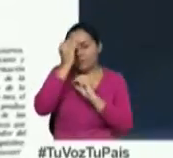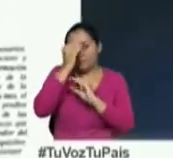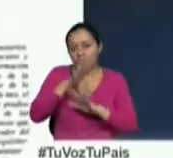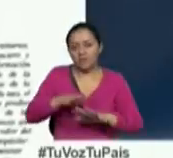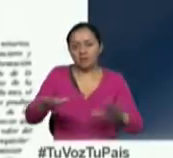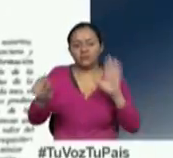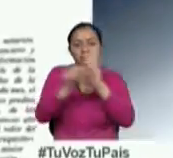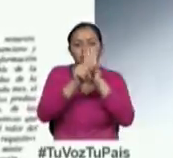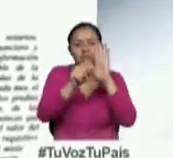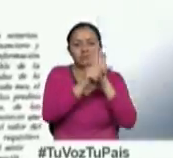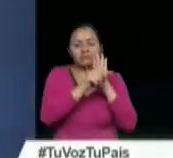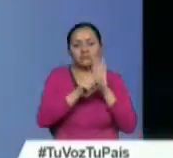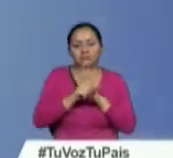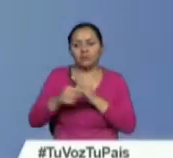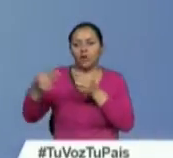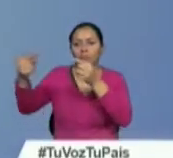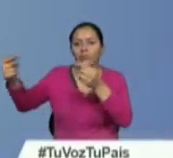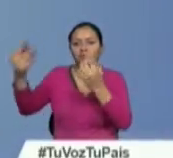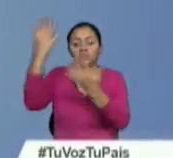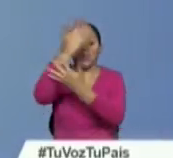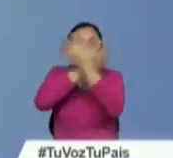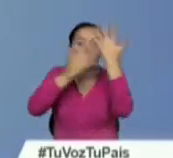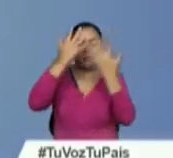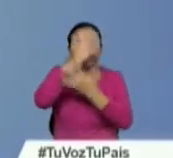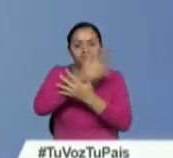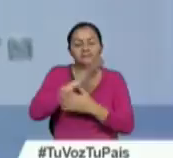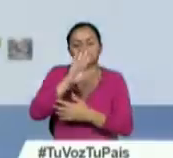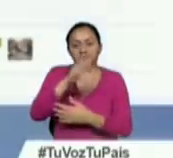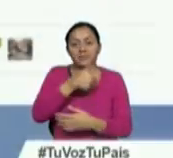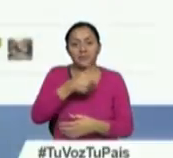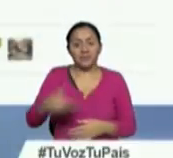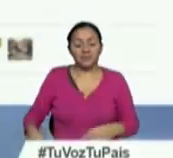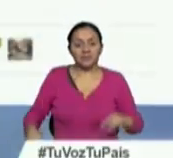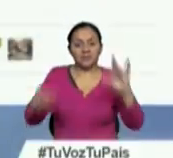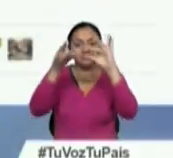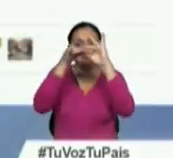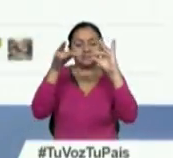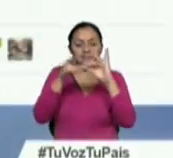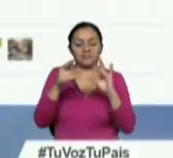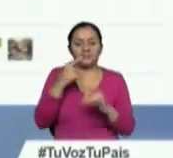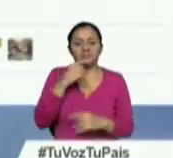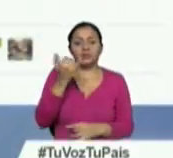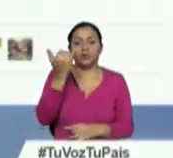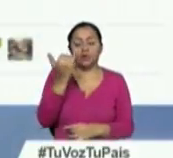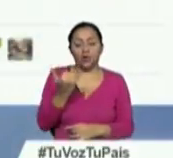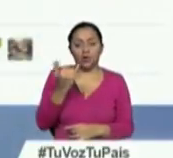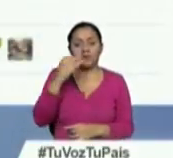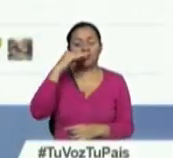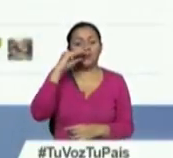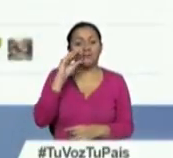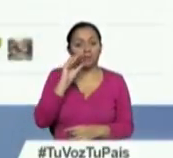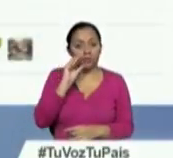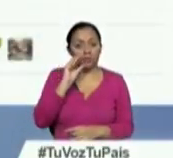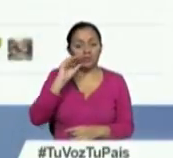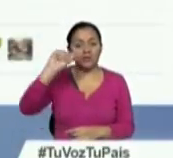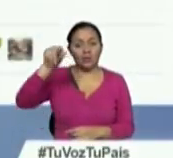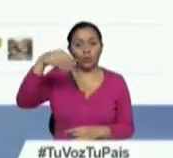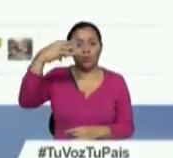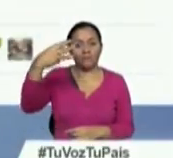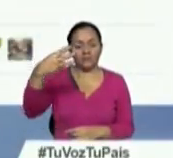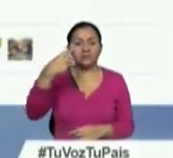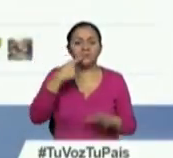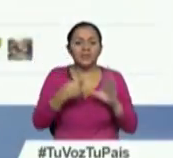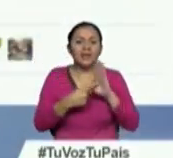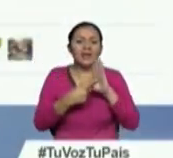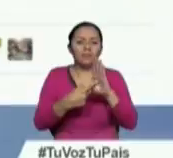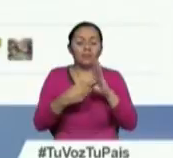en sectores de la oposición. El primer mandatario escribió: "Hoy Nebot en Ecuavisa puso como ejemplo la compra de una casa de